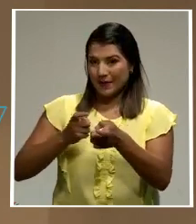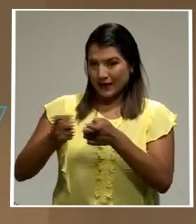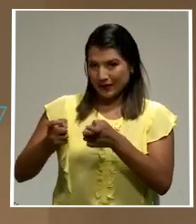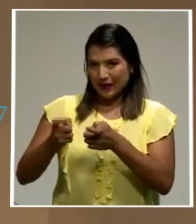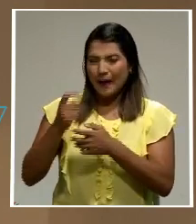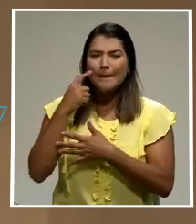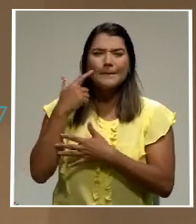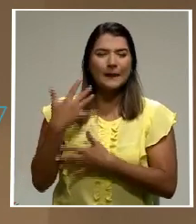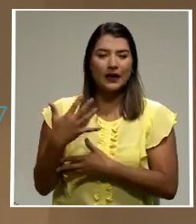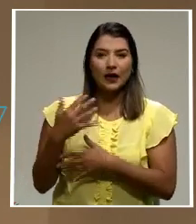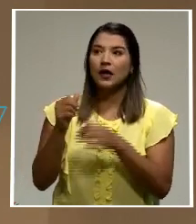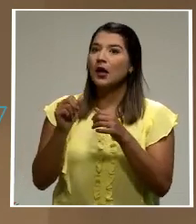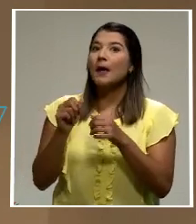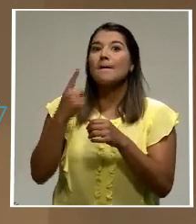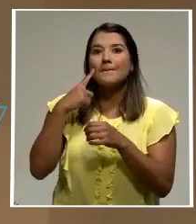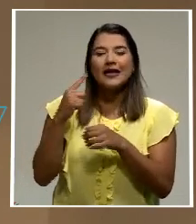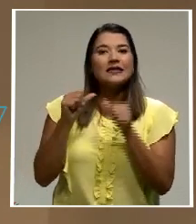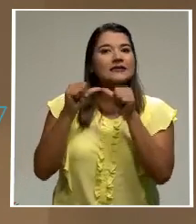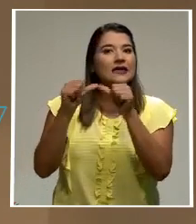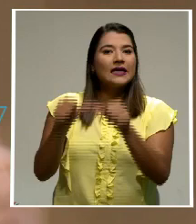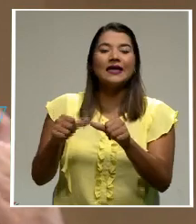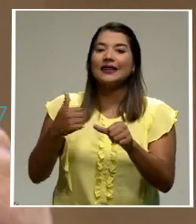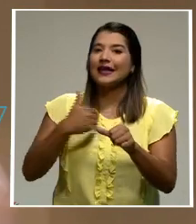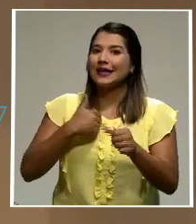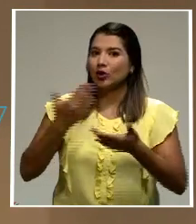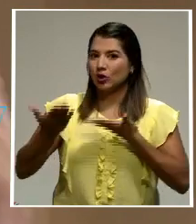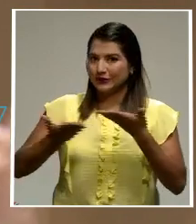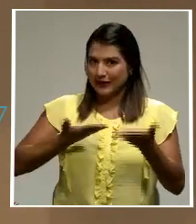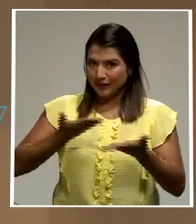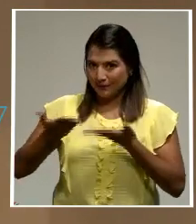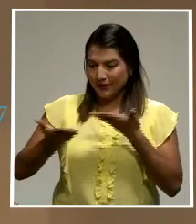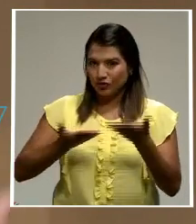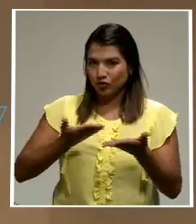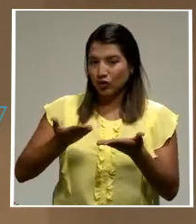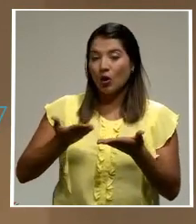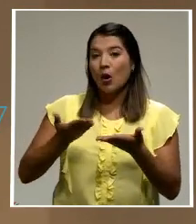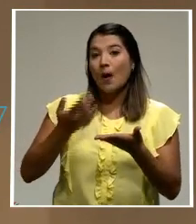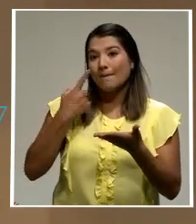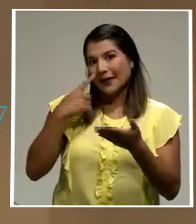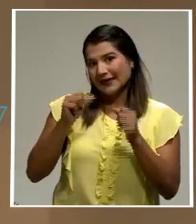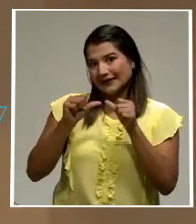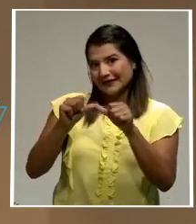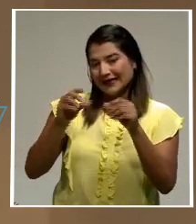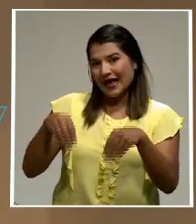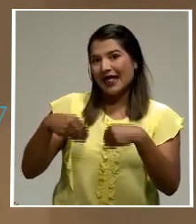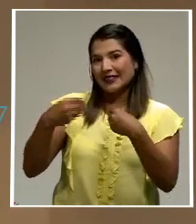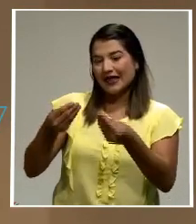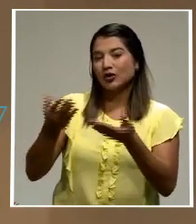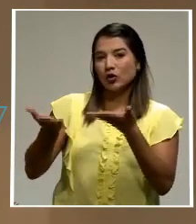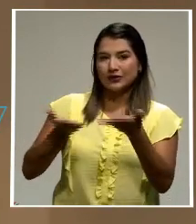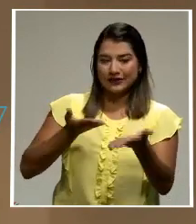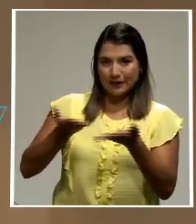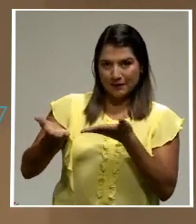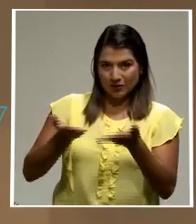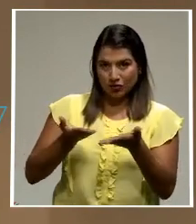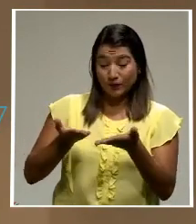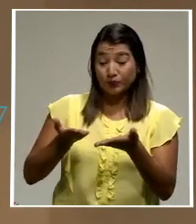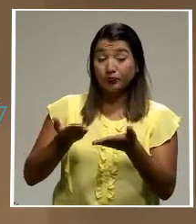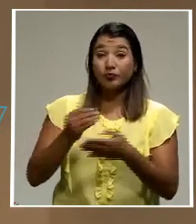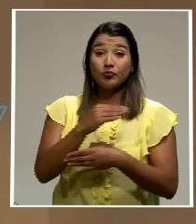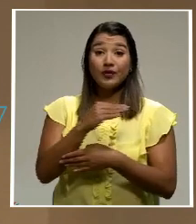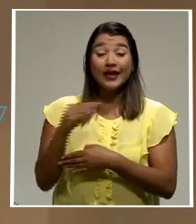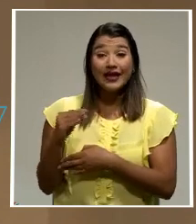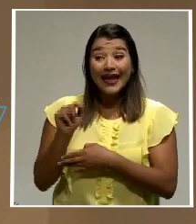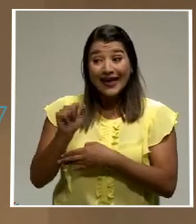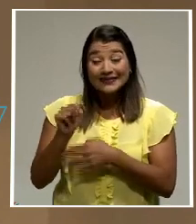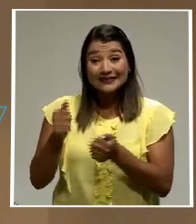quede descubierto en ningún momento el servicio, para que no deje de proveerse de la forma en que se está proveyendo. Y esto simplemente lo que